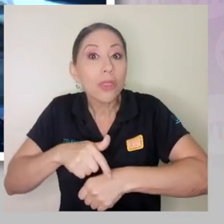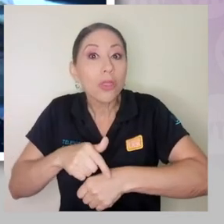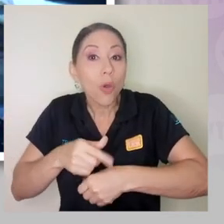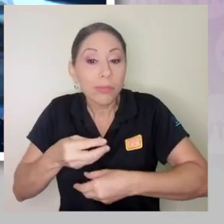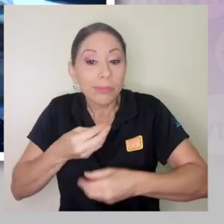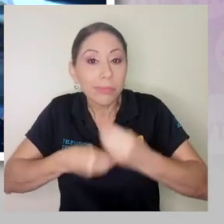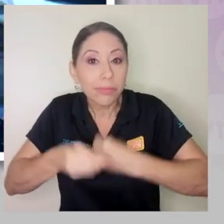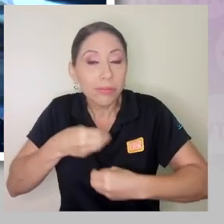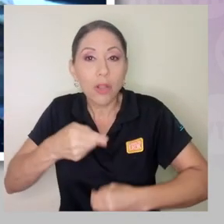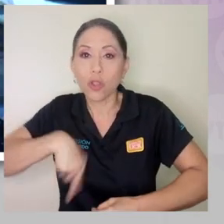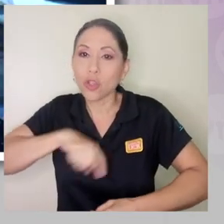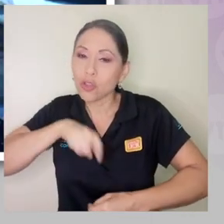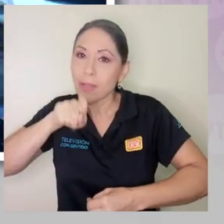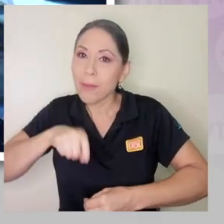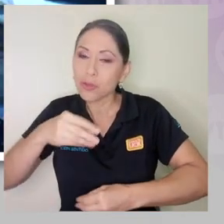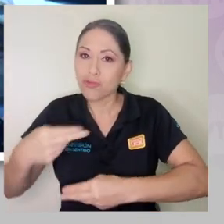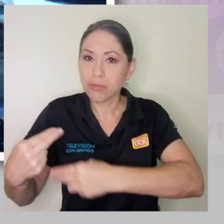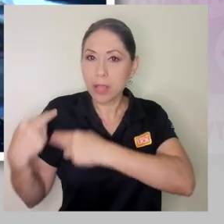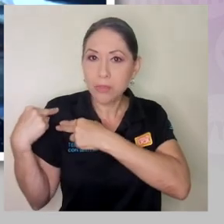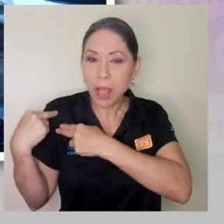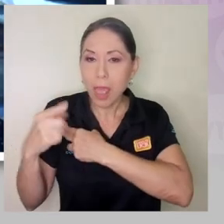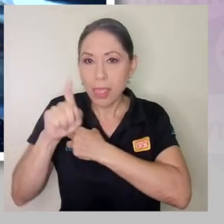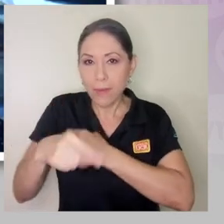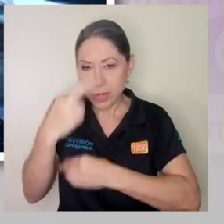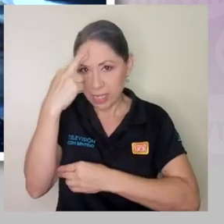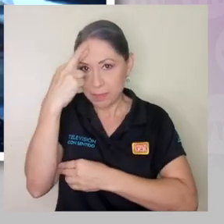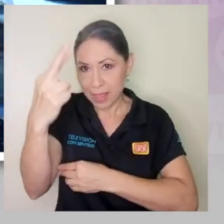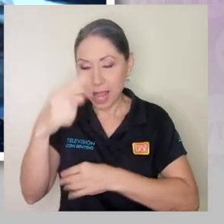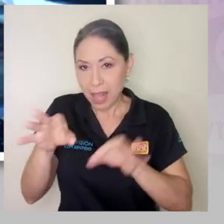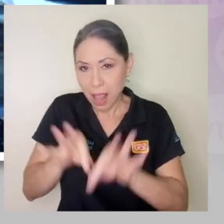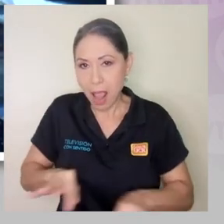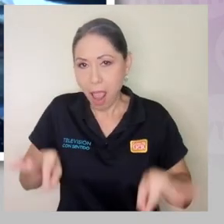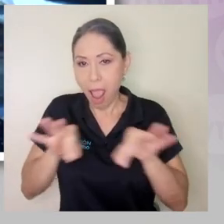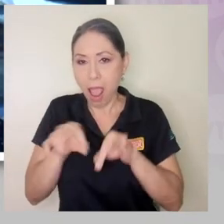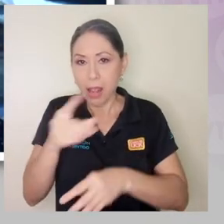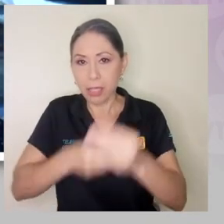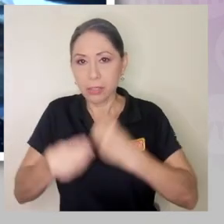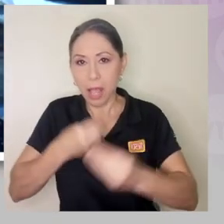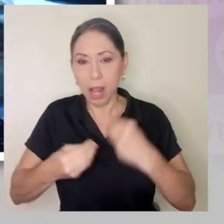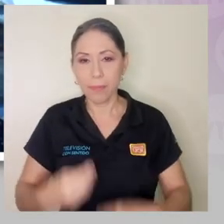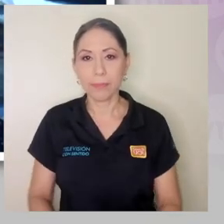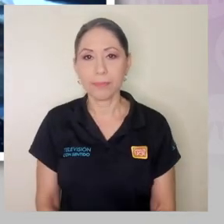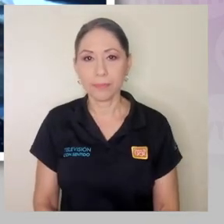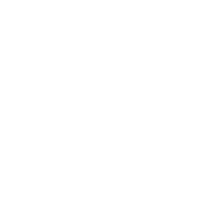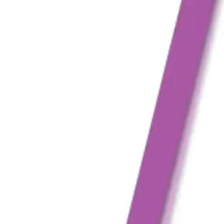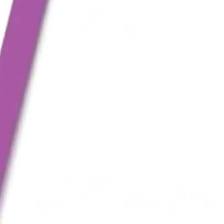un alimento, nos toca volvernos más responsables y respetar más el valor que esos alimentos tienen.